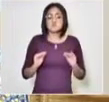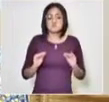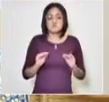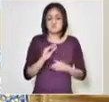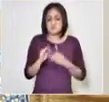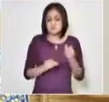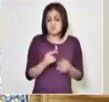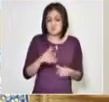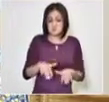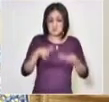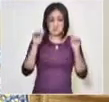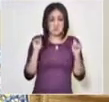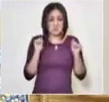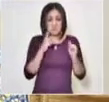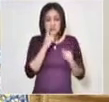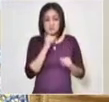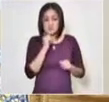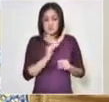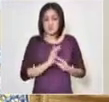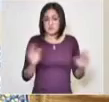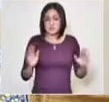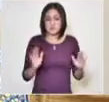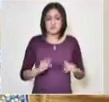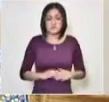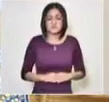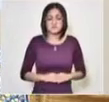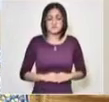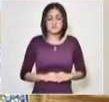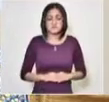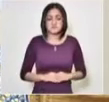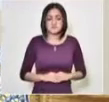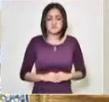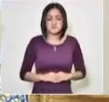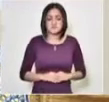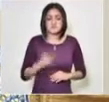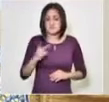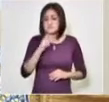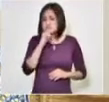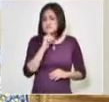Nadie se atrevía a decir nada ni a preguntar nada.